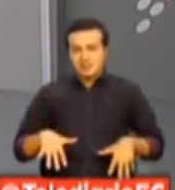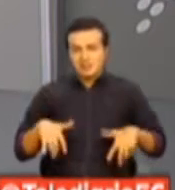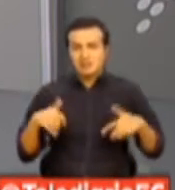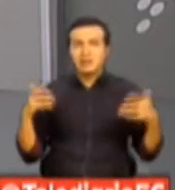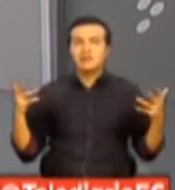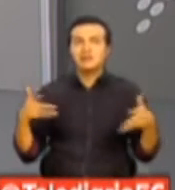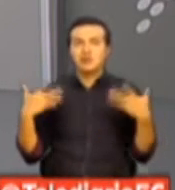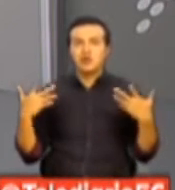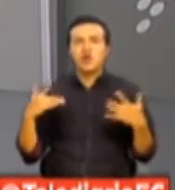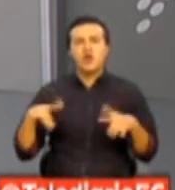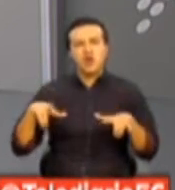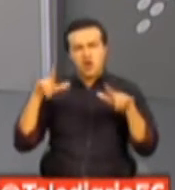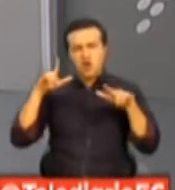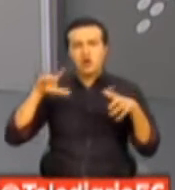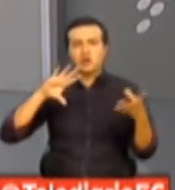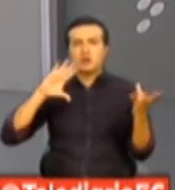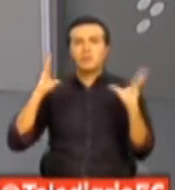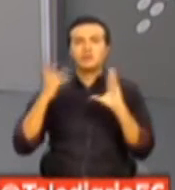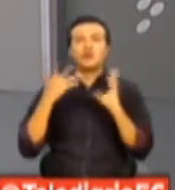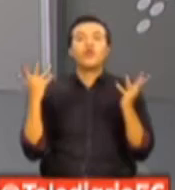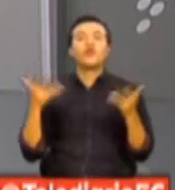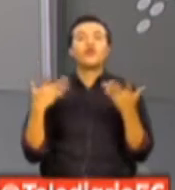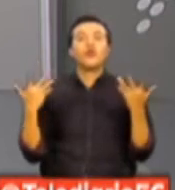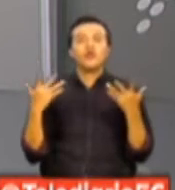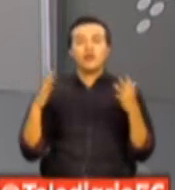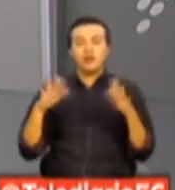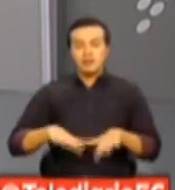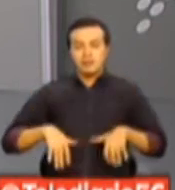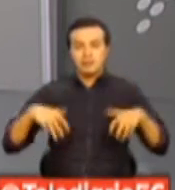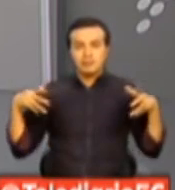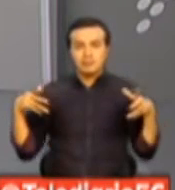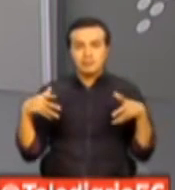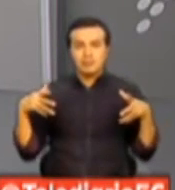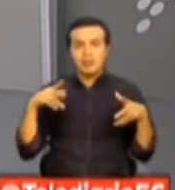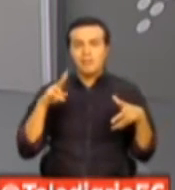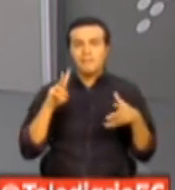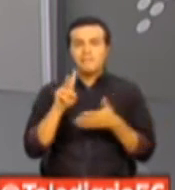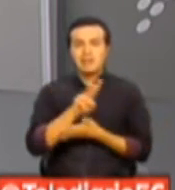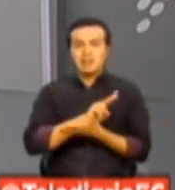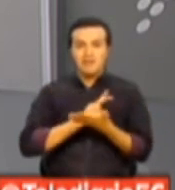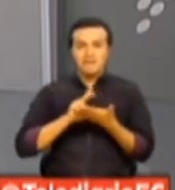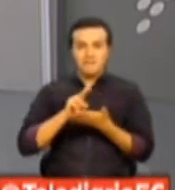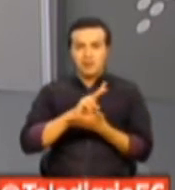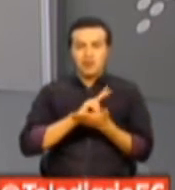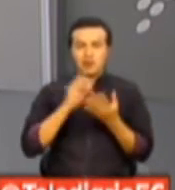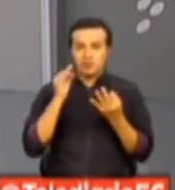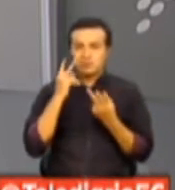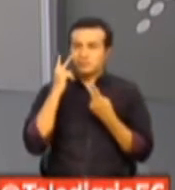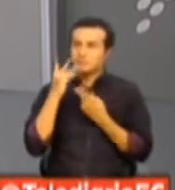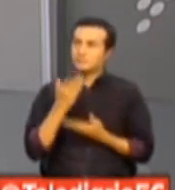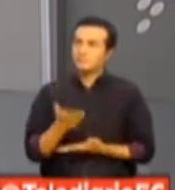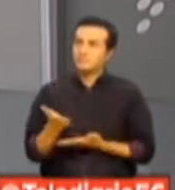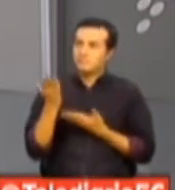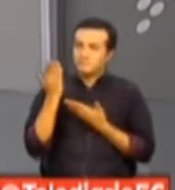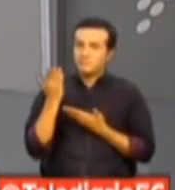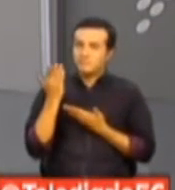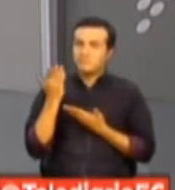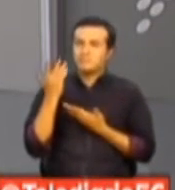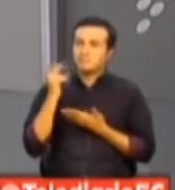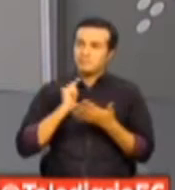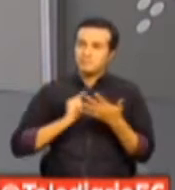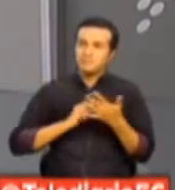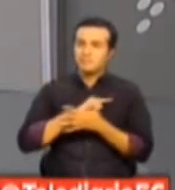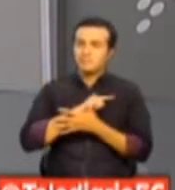precisamente Rock Revolución, que se desarrollará en la concha acústica de la Villa Flora. Justo allí está César García con